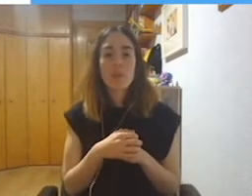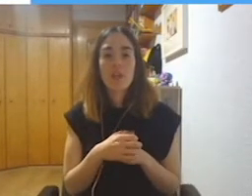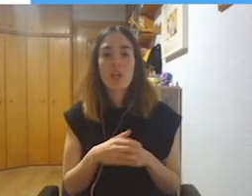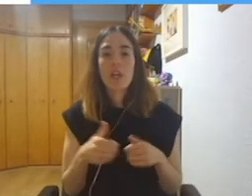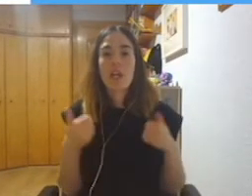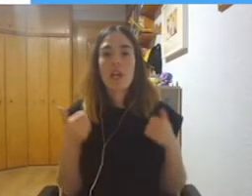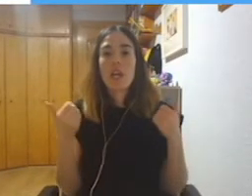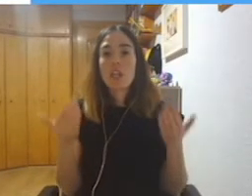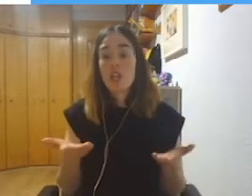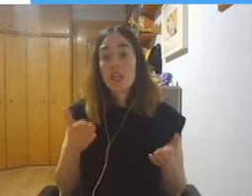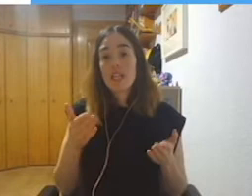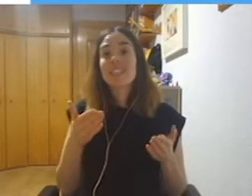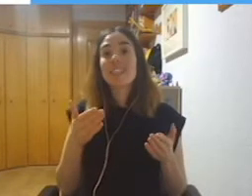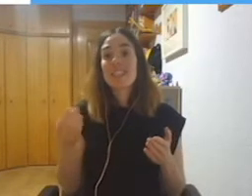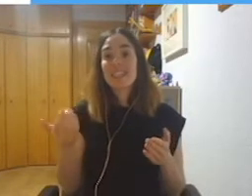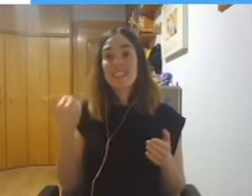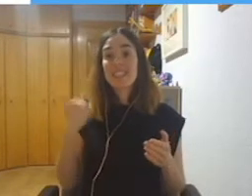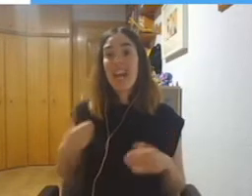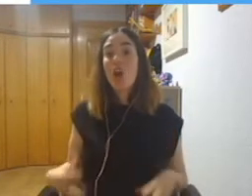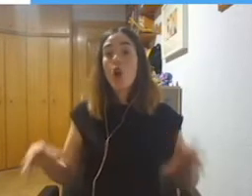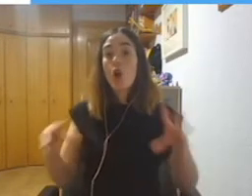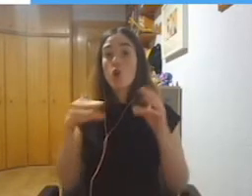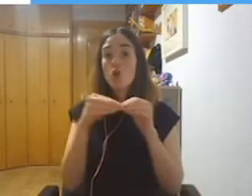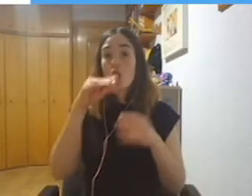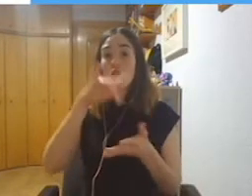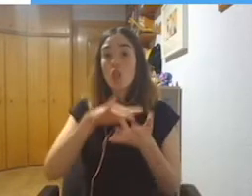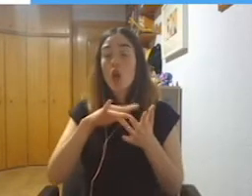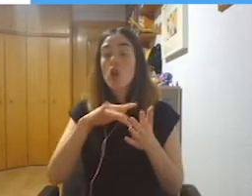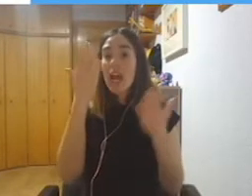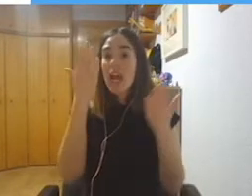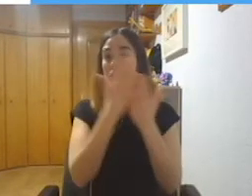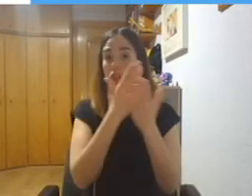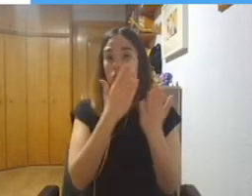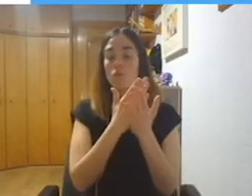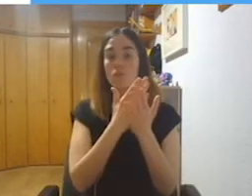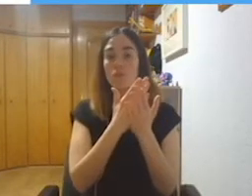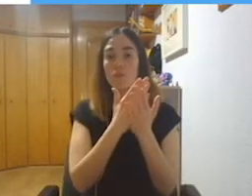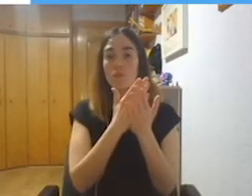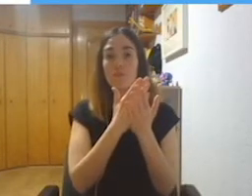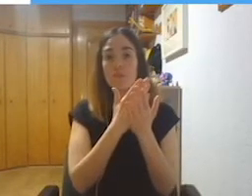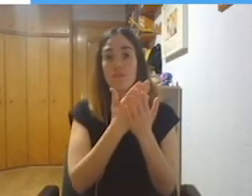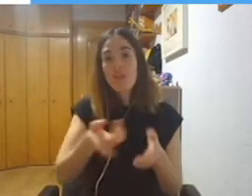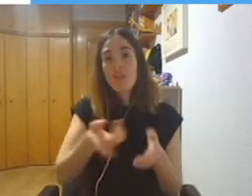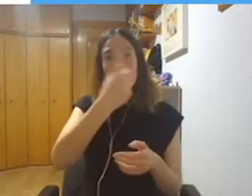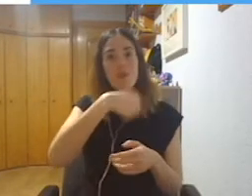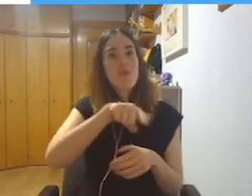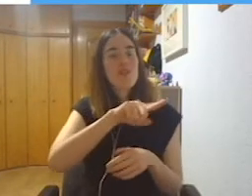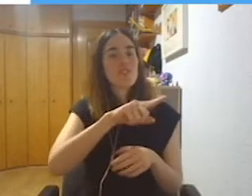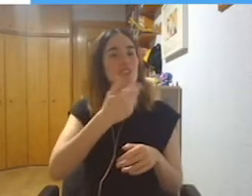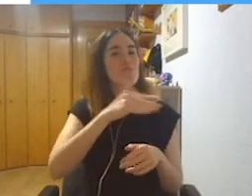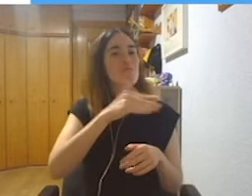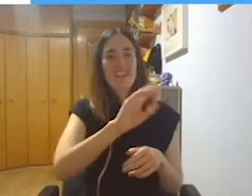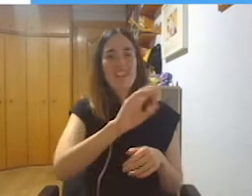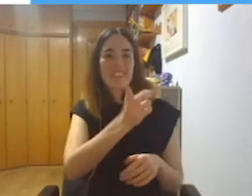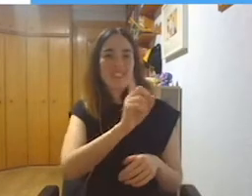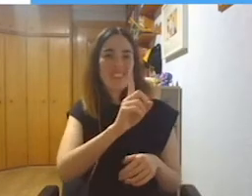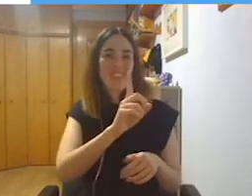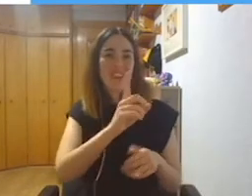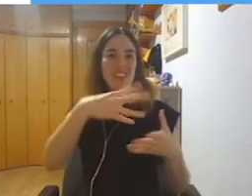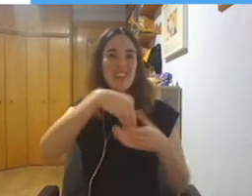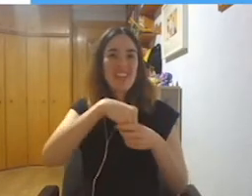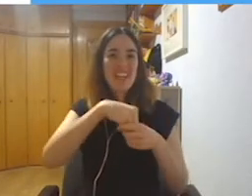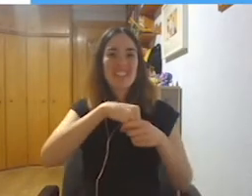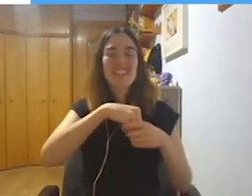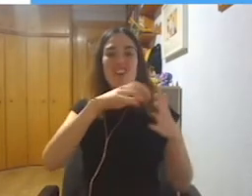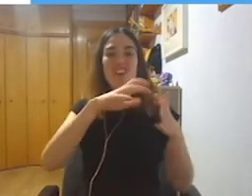Pero ahora vamos a ver cuáles fueron las conclusiones del estudio y no ibais desencaminados ni desencaminadas en